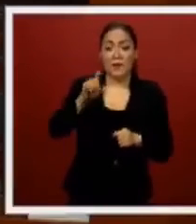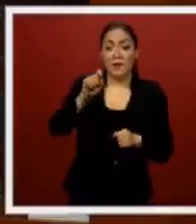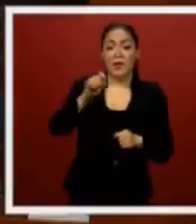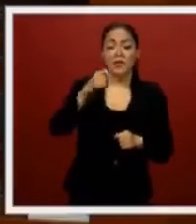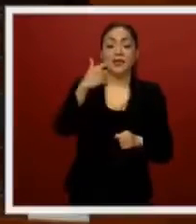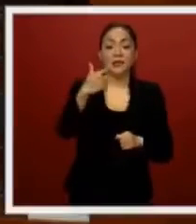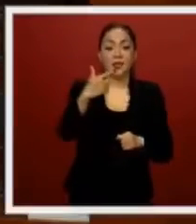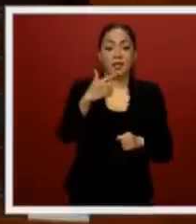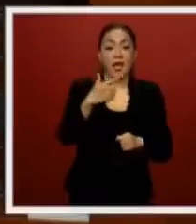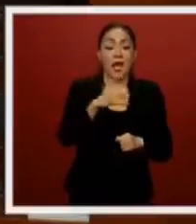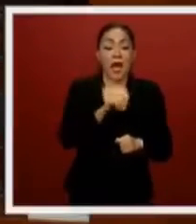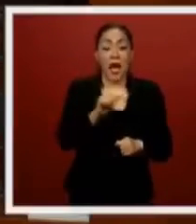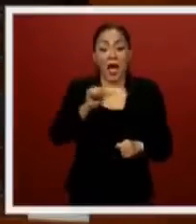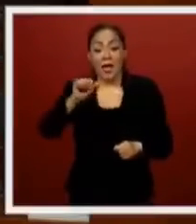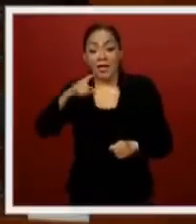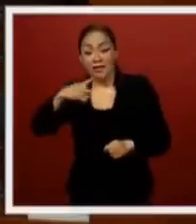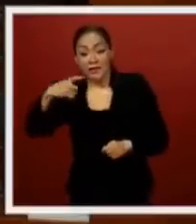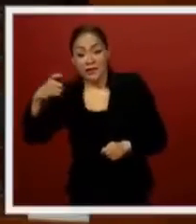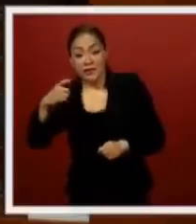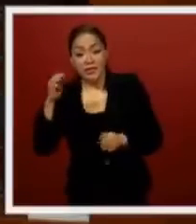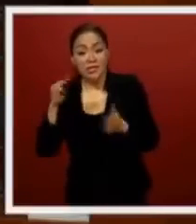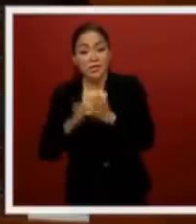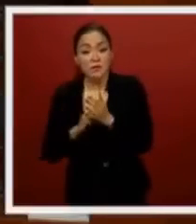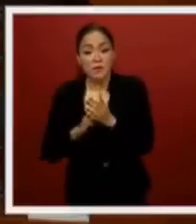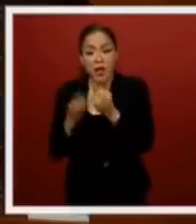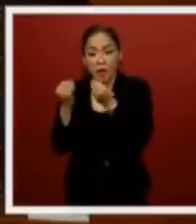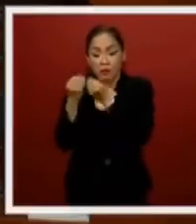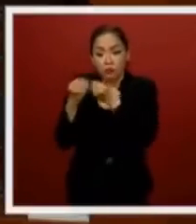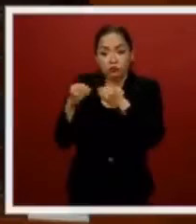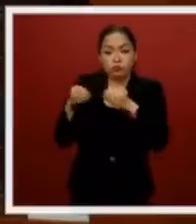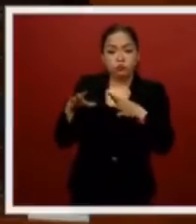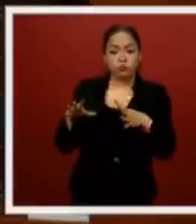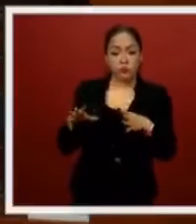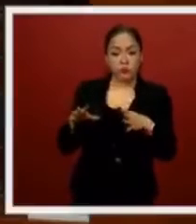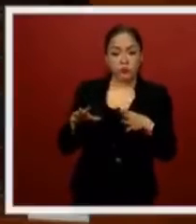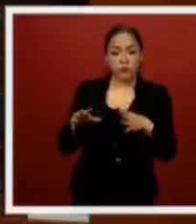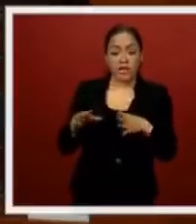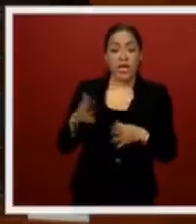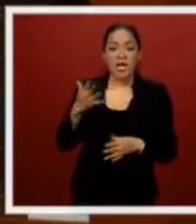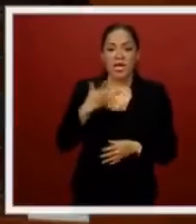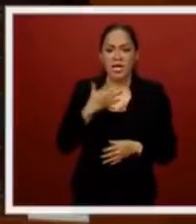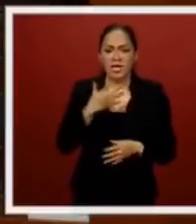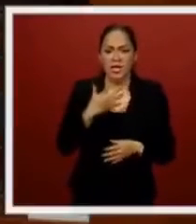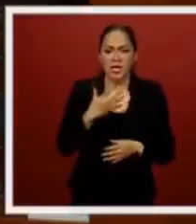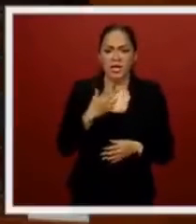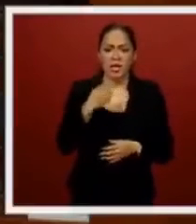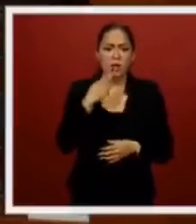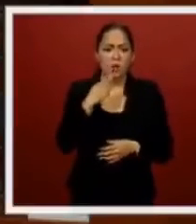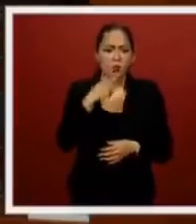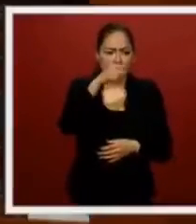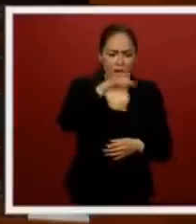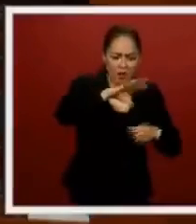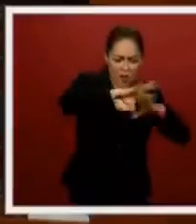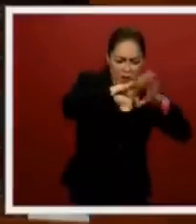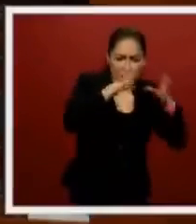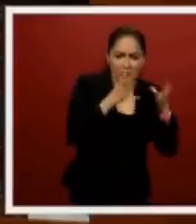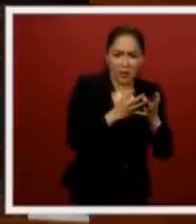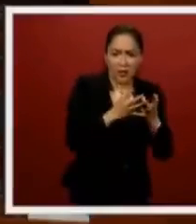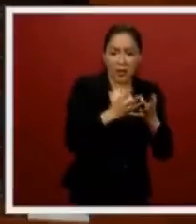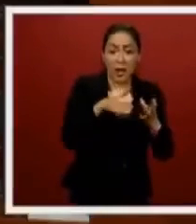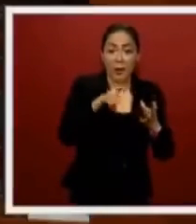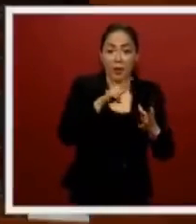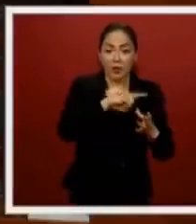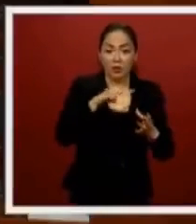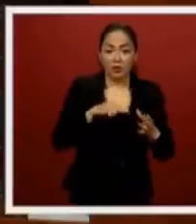100,000 especies al año. Es que es un número Y enorme. que cumplen una función en un ecosistema. Claro. Entonces, al estar alterando los ecosistemas,